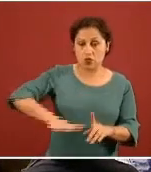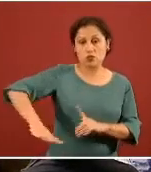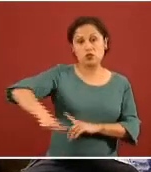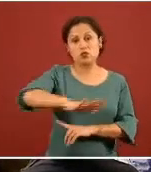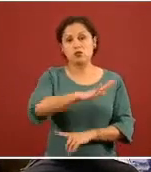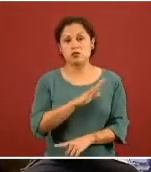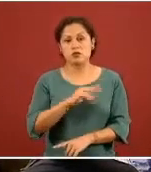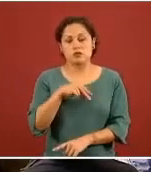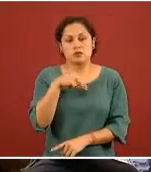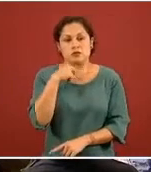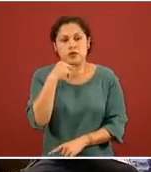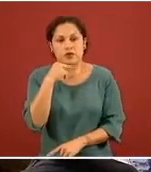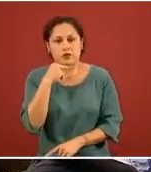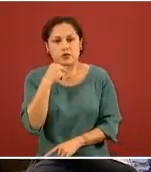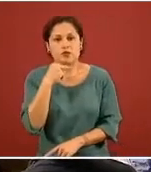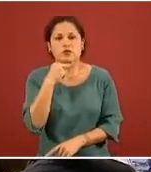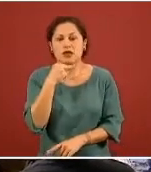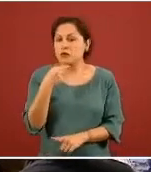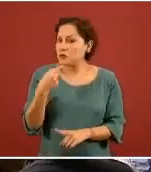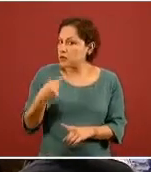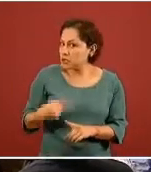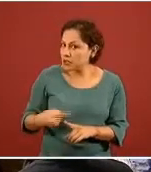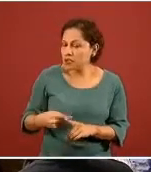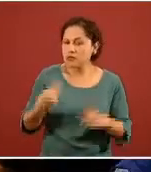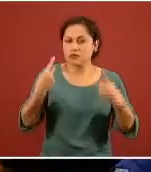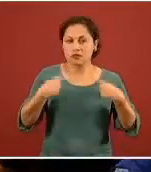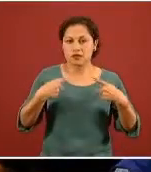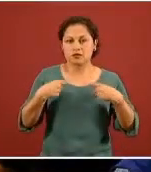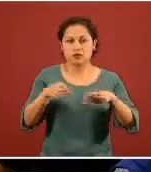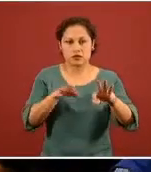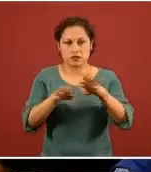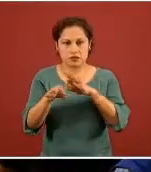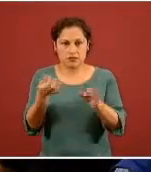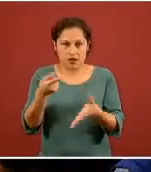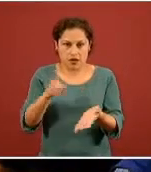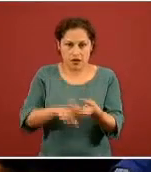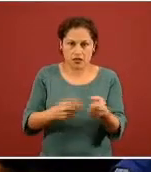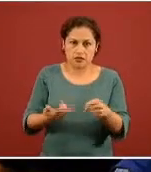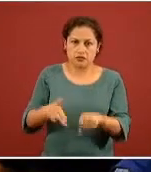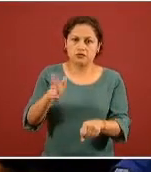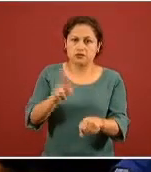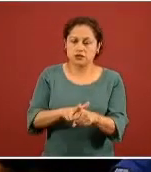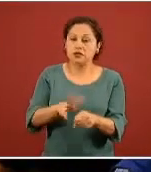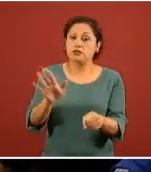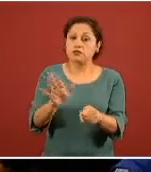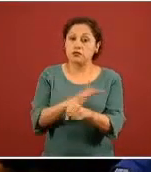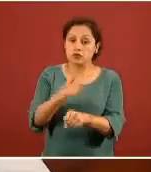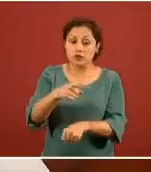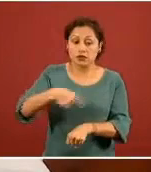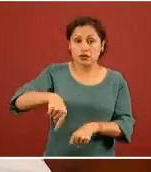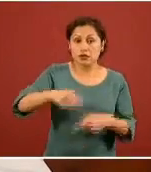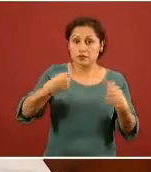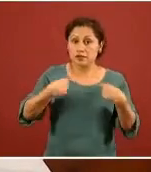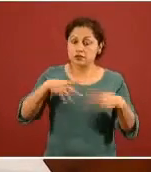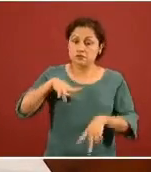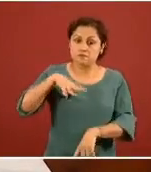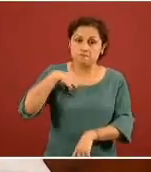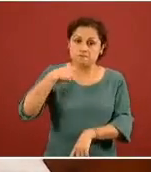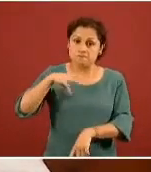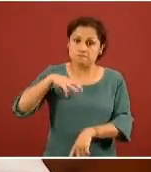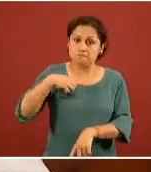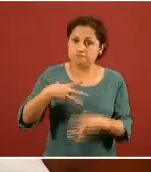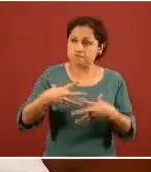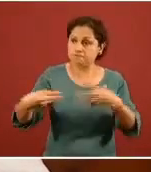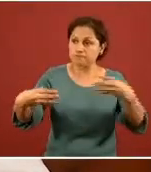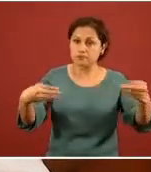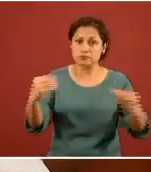los trabajadores de la salud, quienes son la primera línea en esta batalla contra el coronavirus. En el IMSS